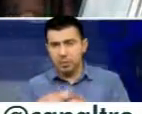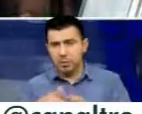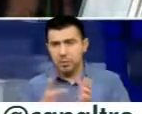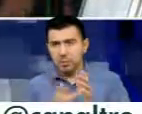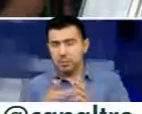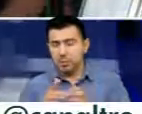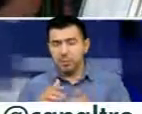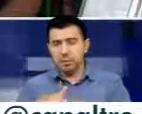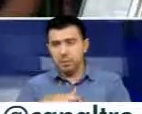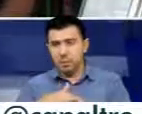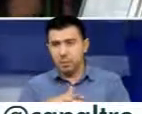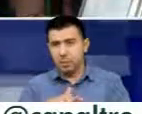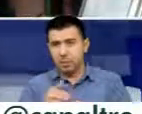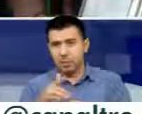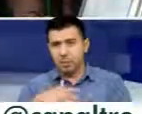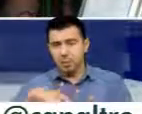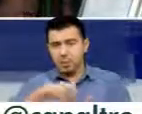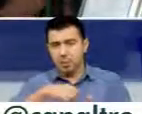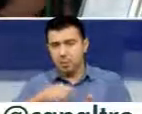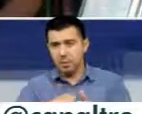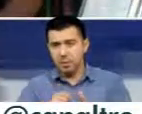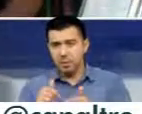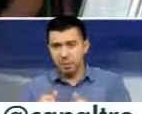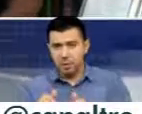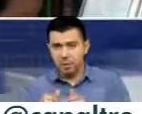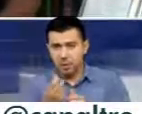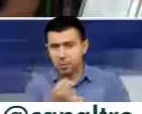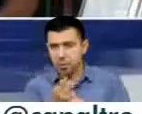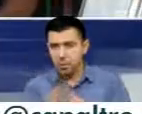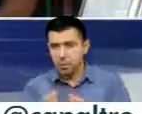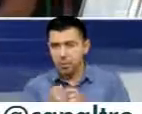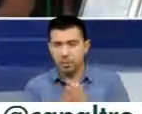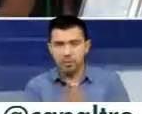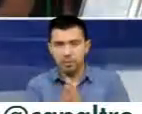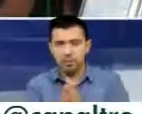de mañana estas cifras aumenten. Es la información que tengo de momento, soy Alejandra Ardila para Oriente Noticias.